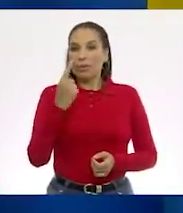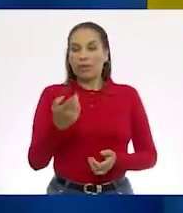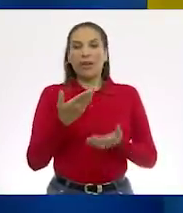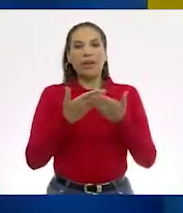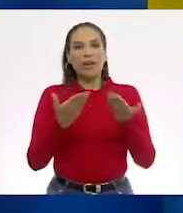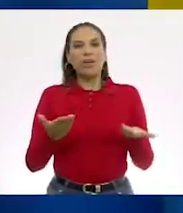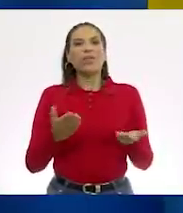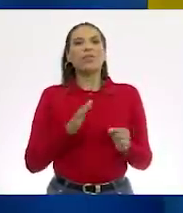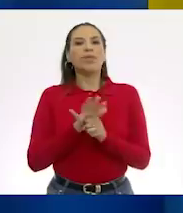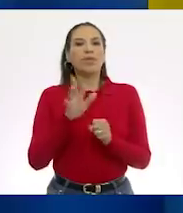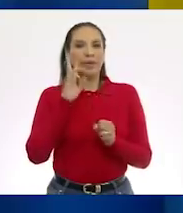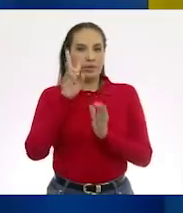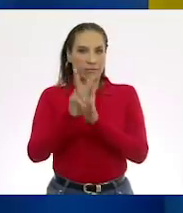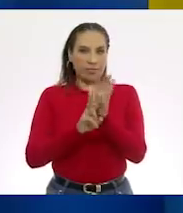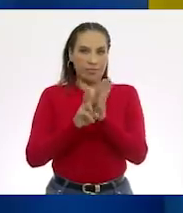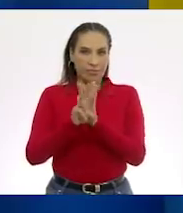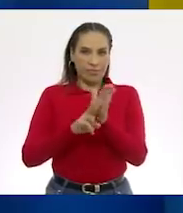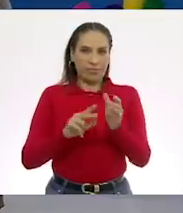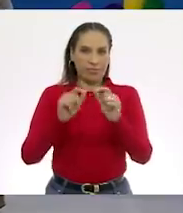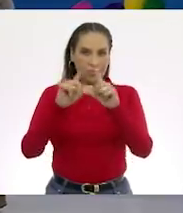esta parte del video.